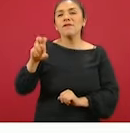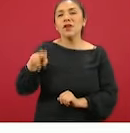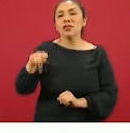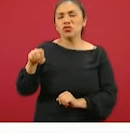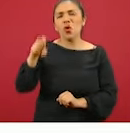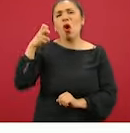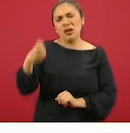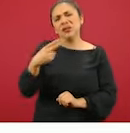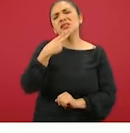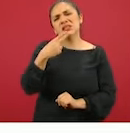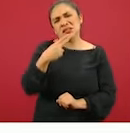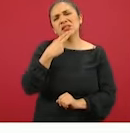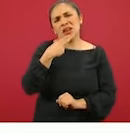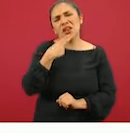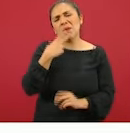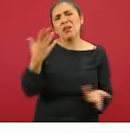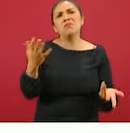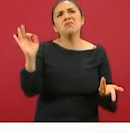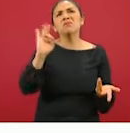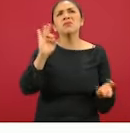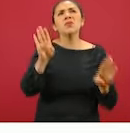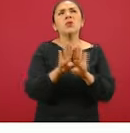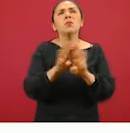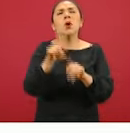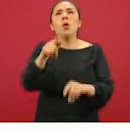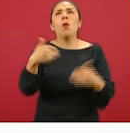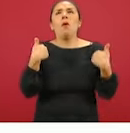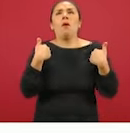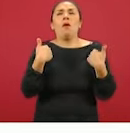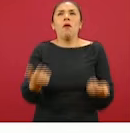en un momento determinado a, lógicamente,